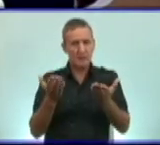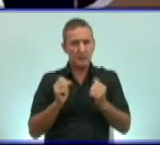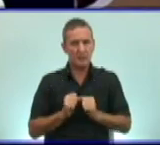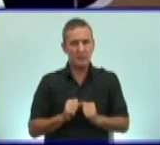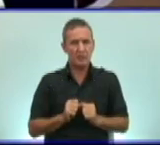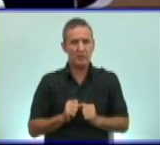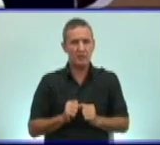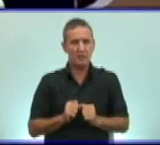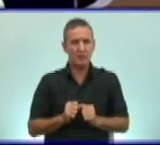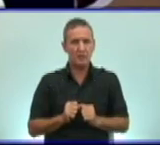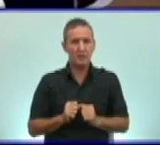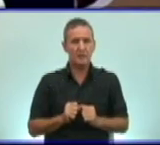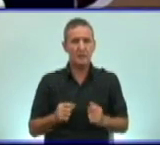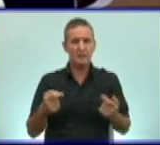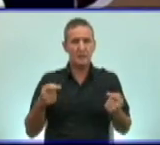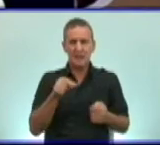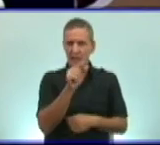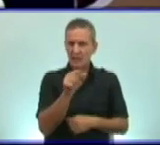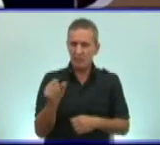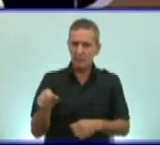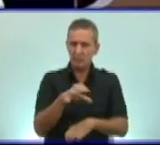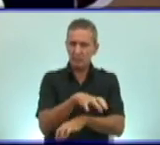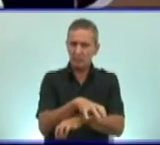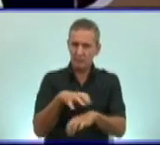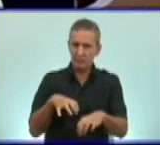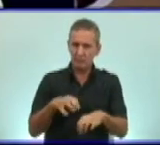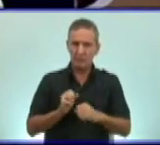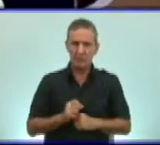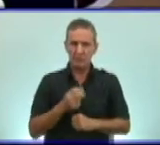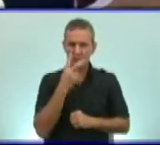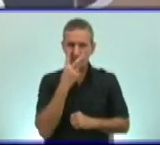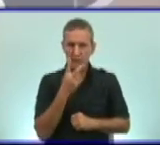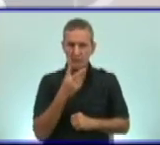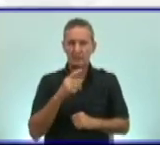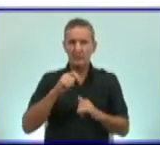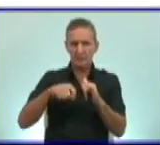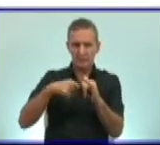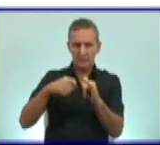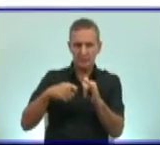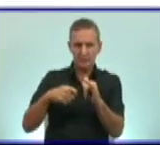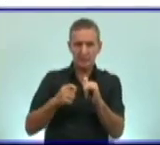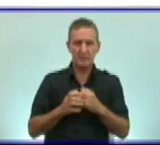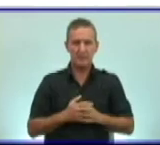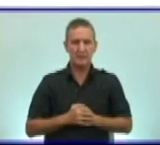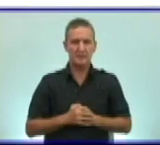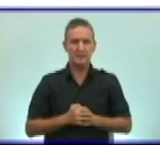los organismos. Por eso vamos entonces a ver este material.